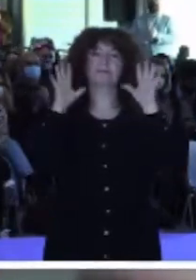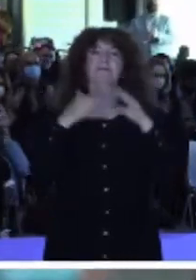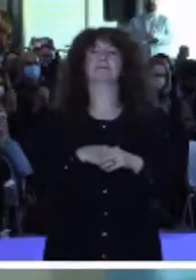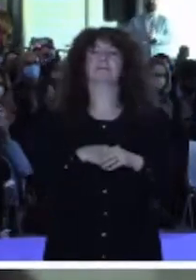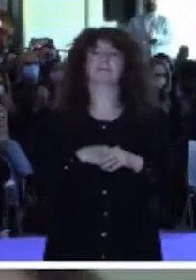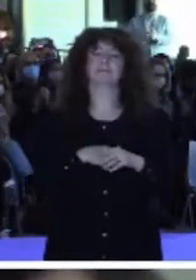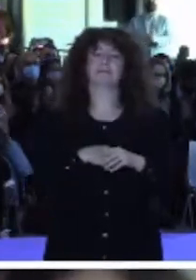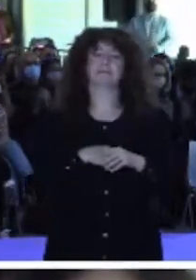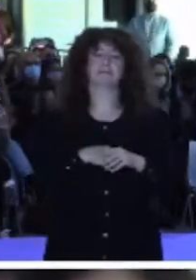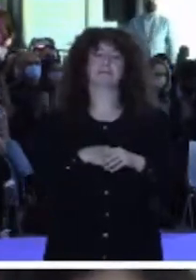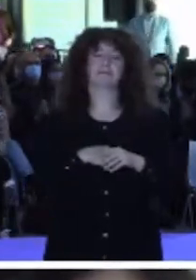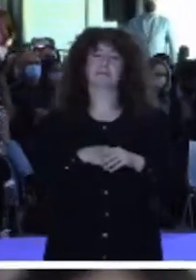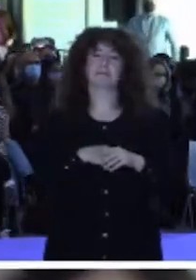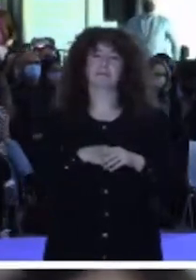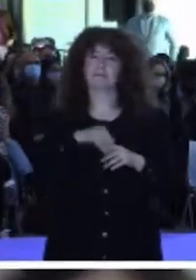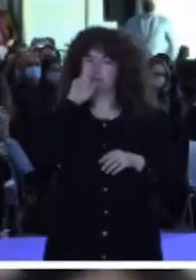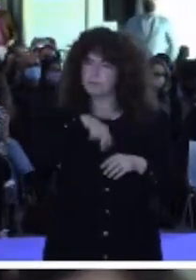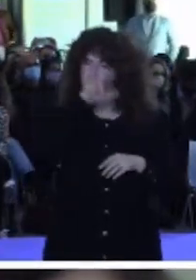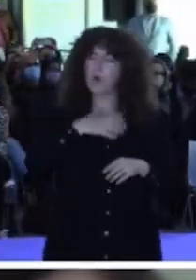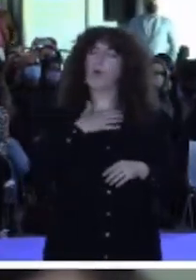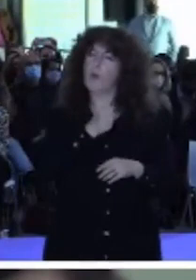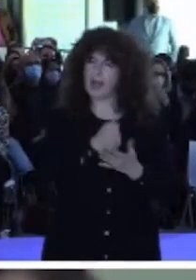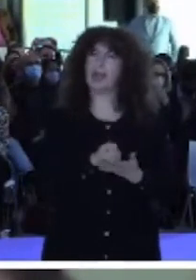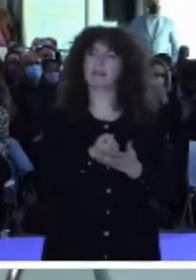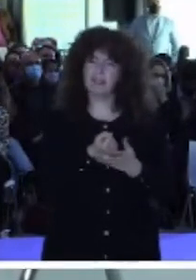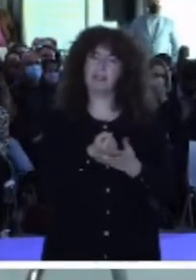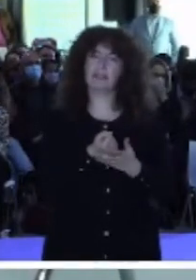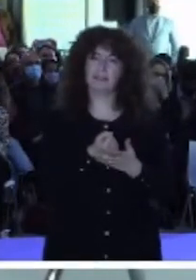Qué valiente ha sido